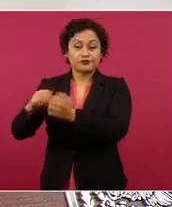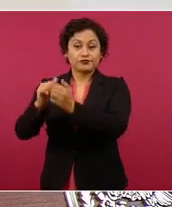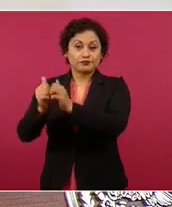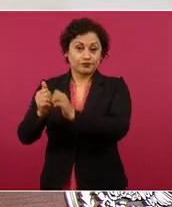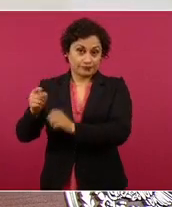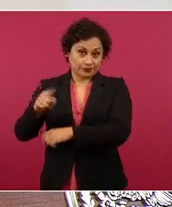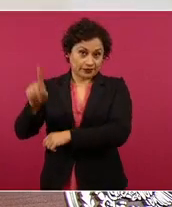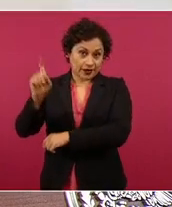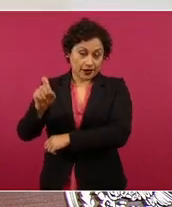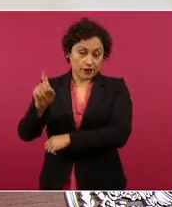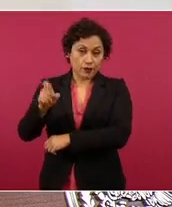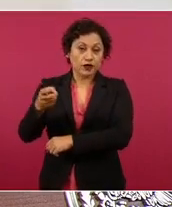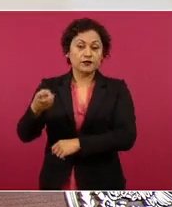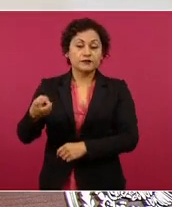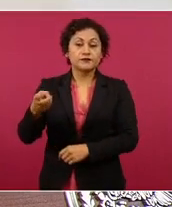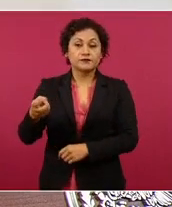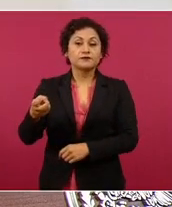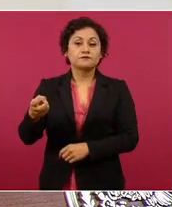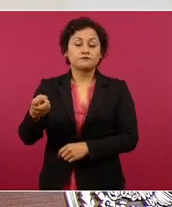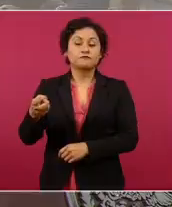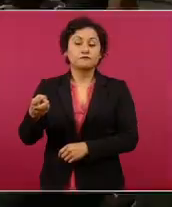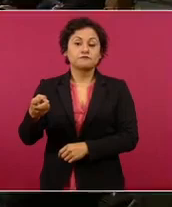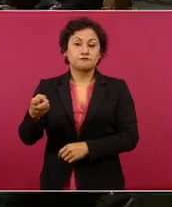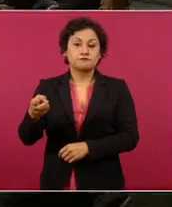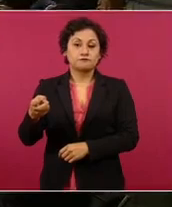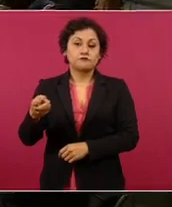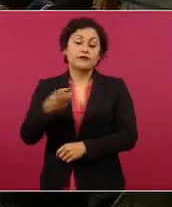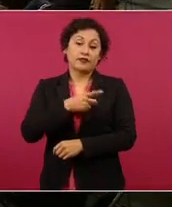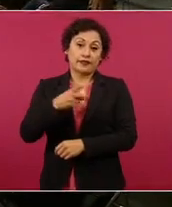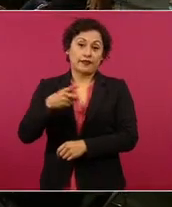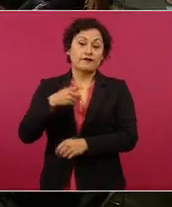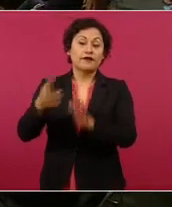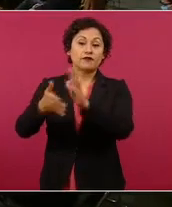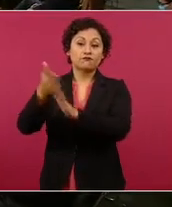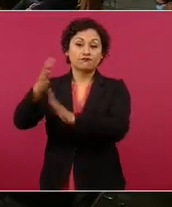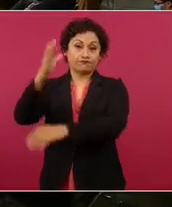que terminarla a tiempo. Y